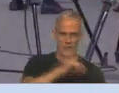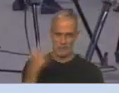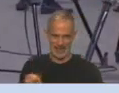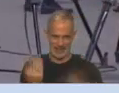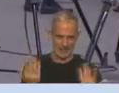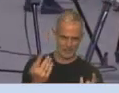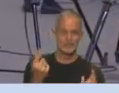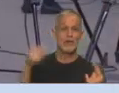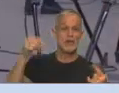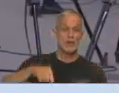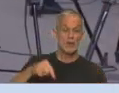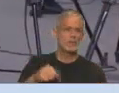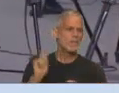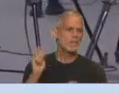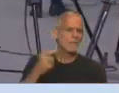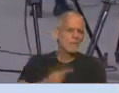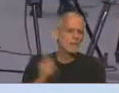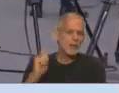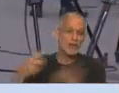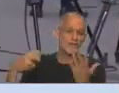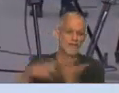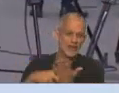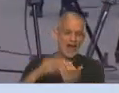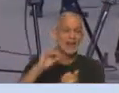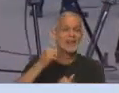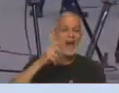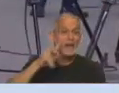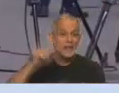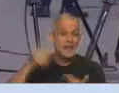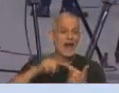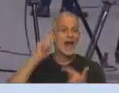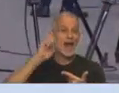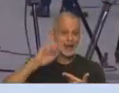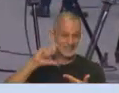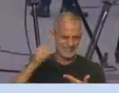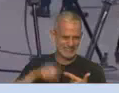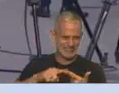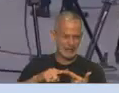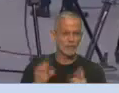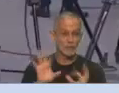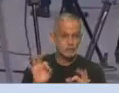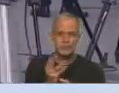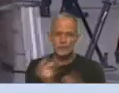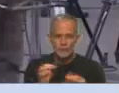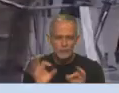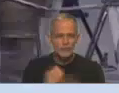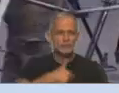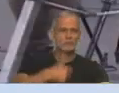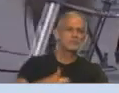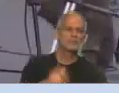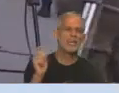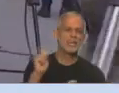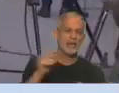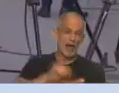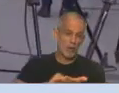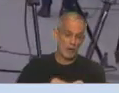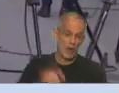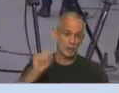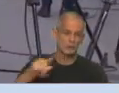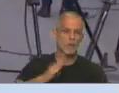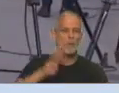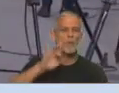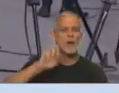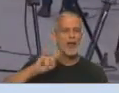En primer lugar, las palabras de los fiscales Dávila y García. Y posteriormente, la palabra entonces del